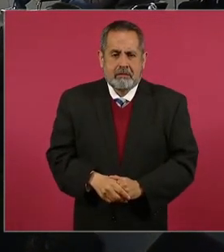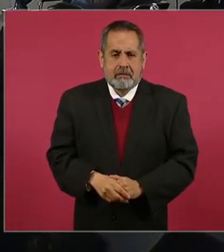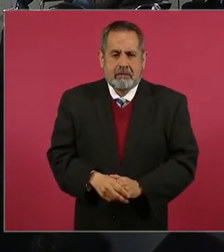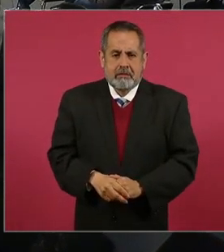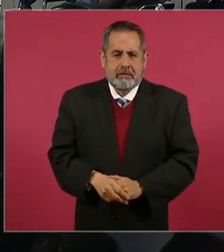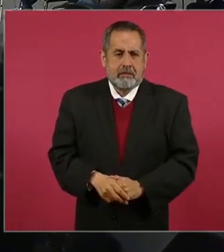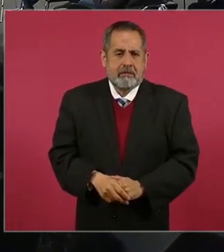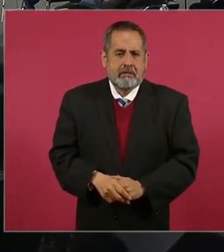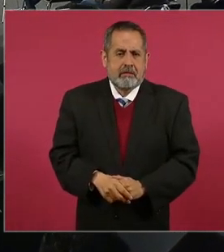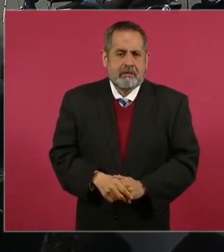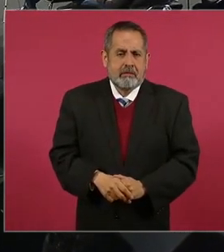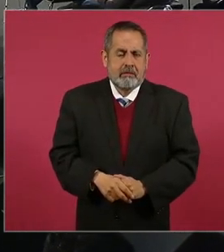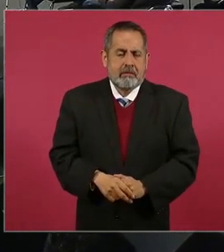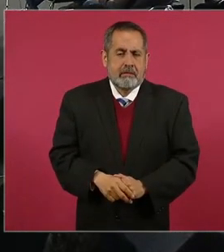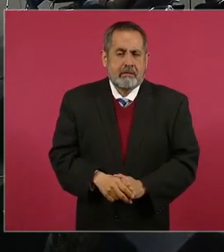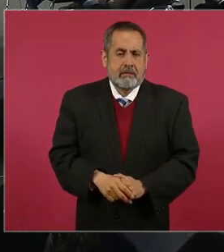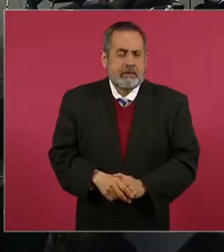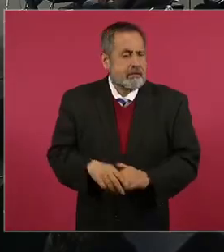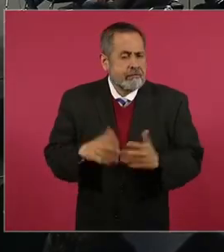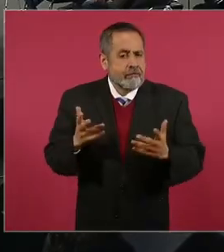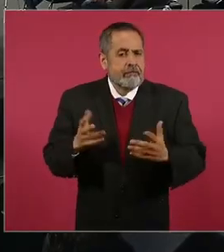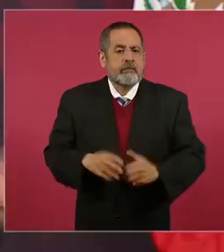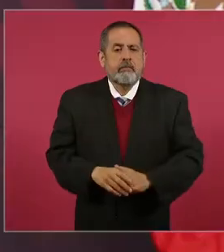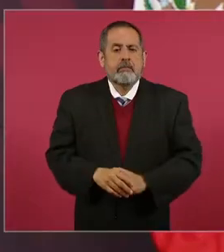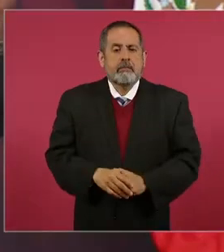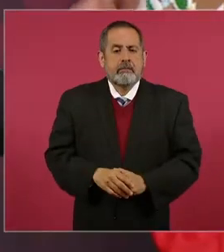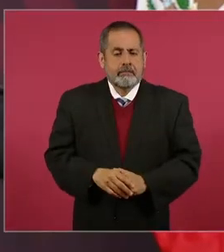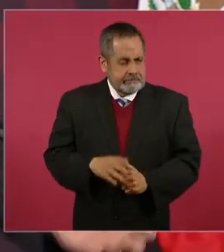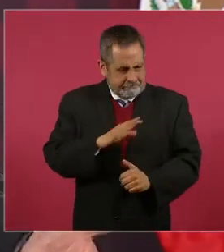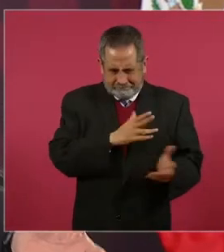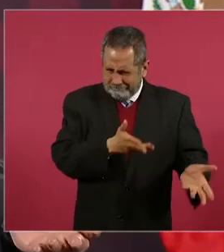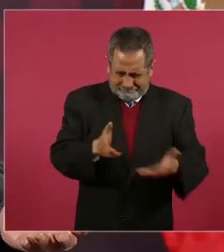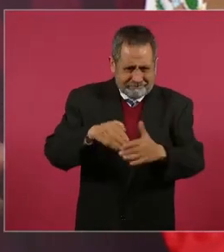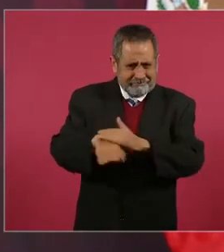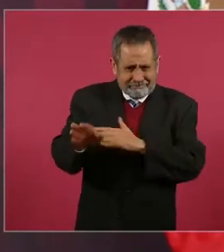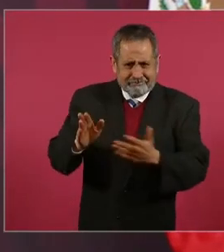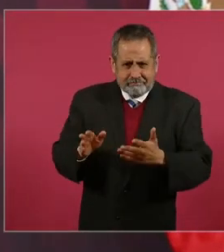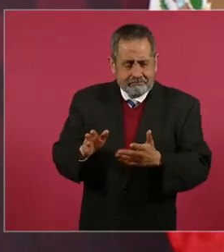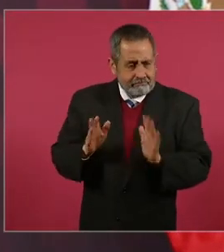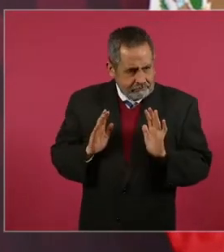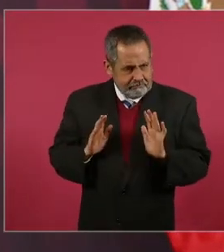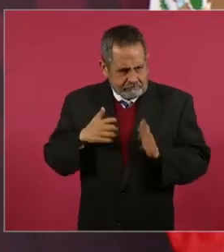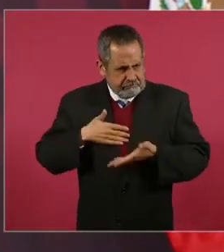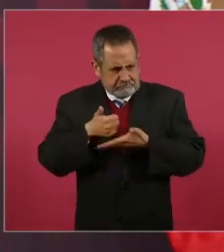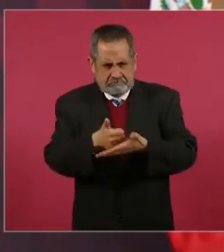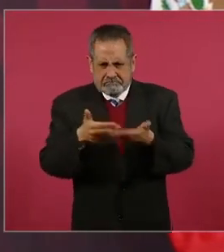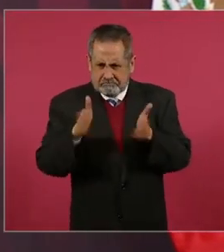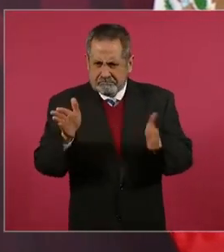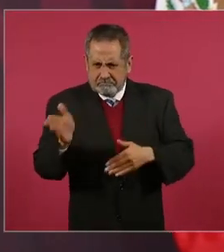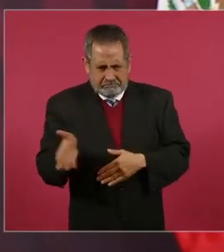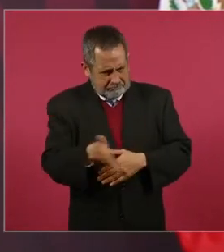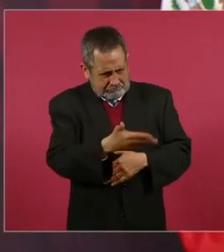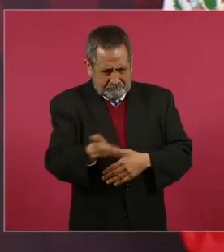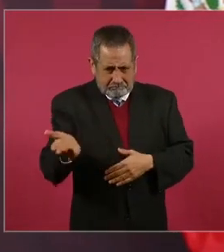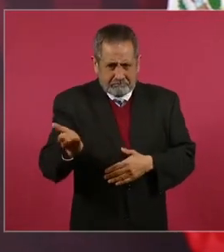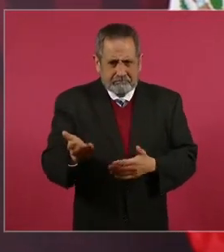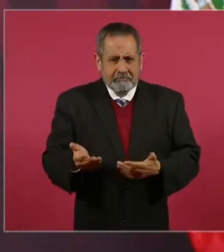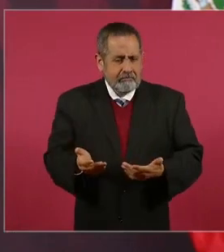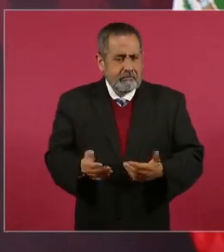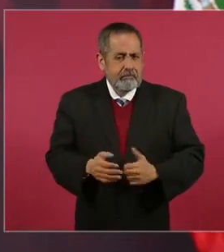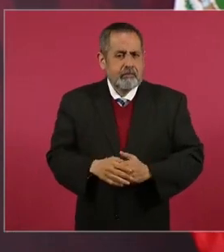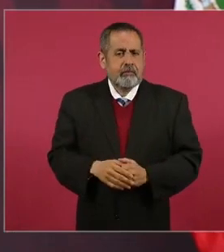archivos. ¿Sí? O sea, ya, y nosotros ayudamos para